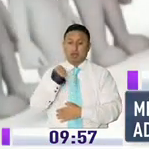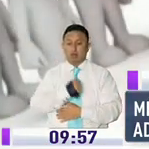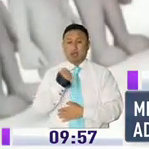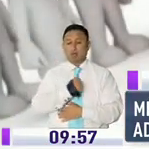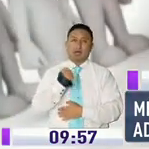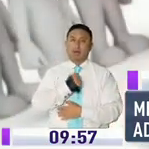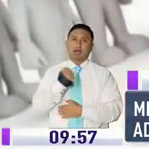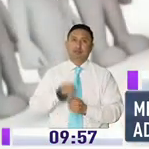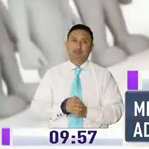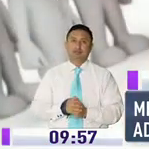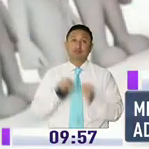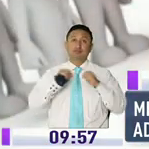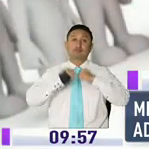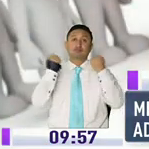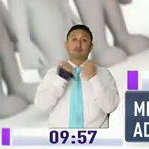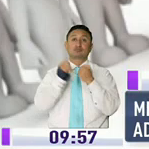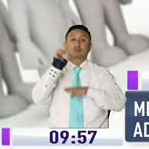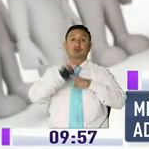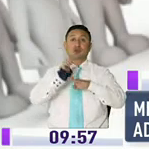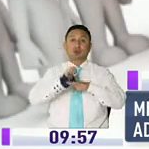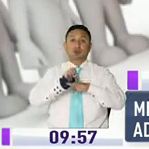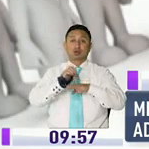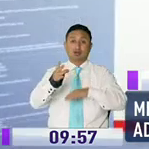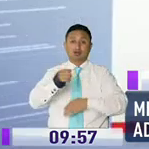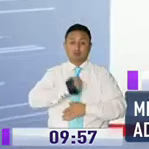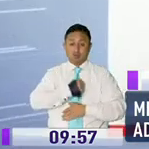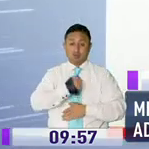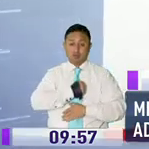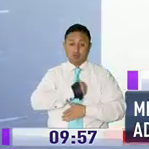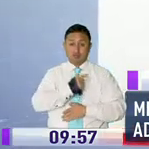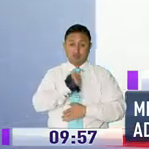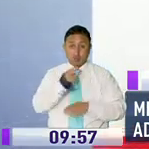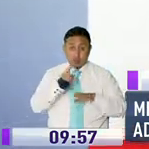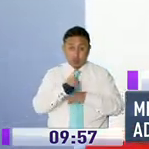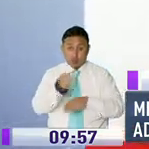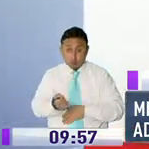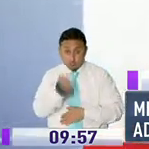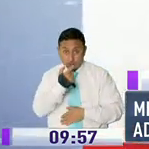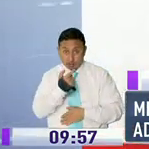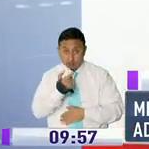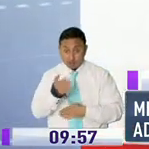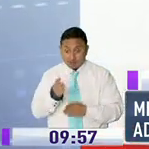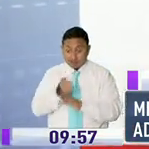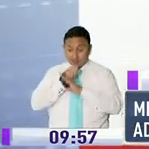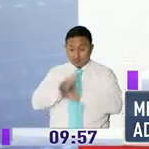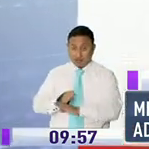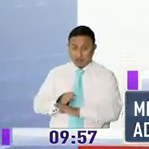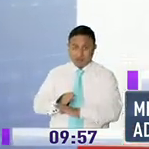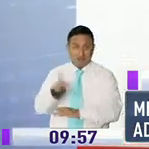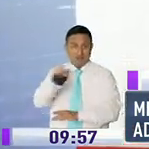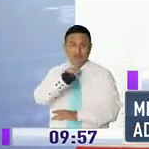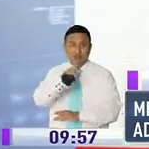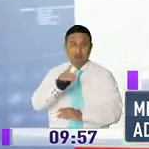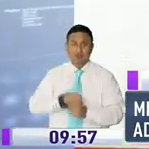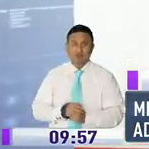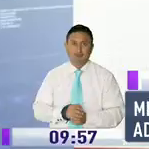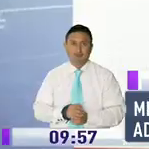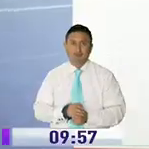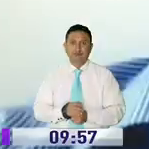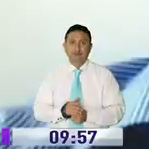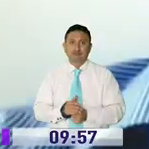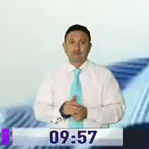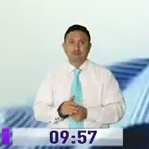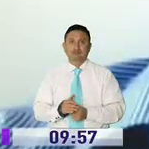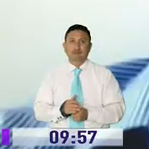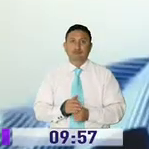Es por eso que la Sociedad Ecuatoriana de Cardiología no recomienda su uso para prevención de la infección por coronavirus. Pueden